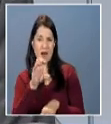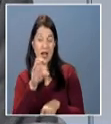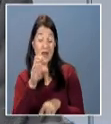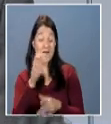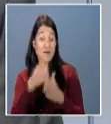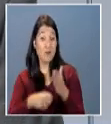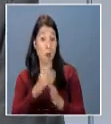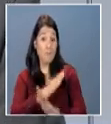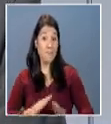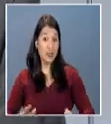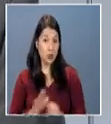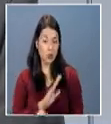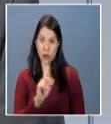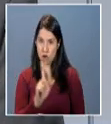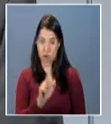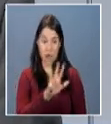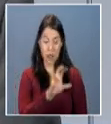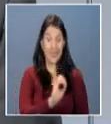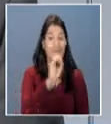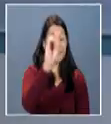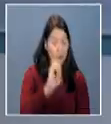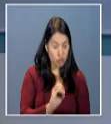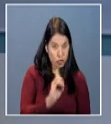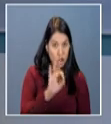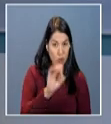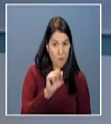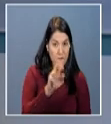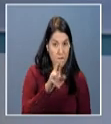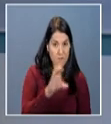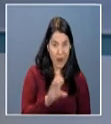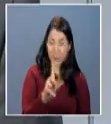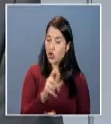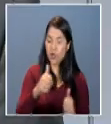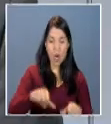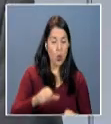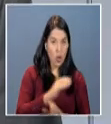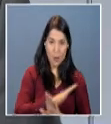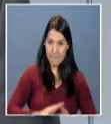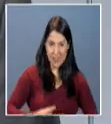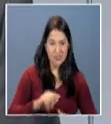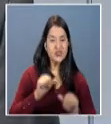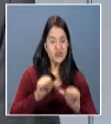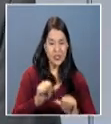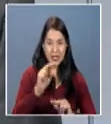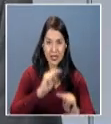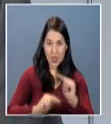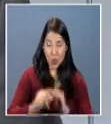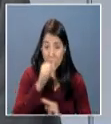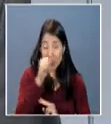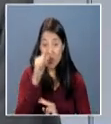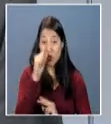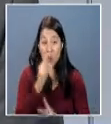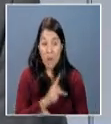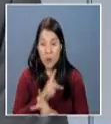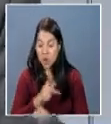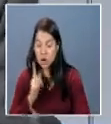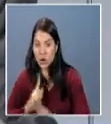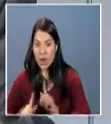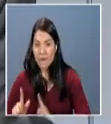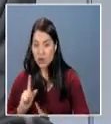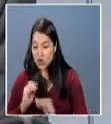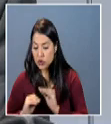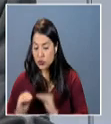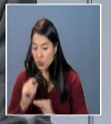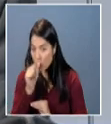Un 30% de las FARC son disidentes, es decir, no van a aceptar el acuerdo de paz, van a seguir traficando droga, protegiendo laboratorios, etcétera. Entonces